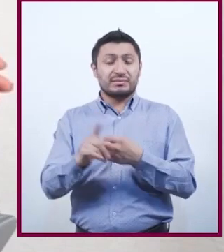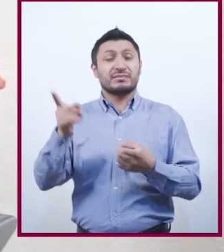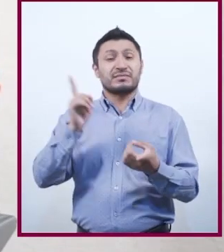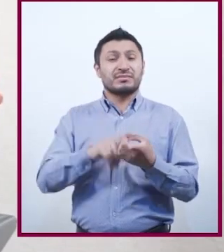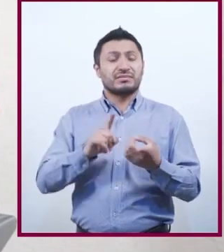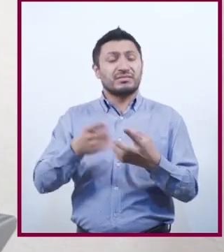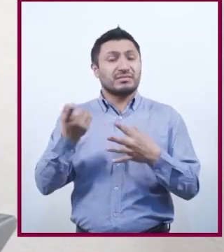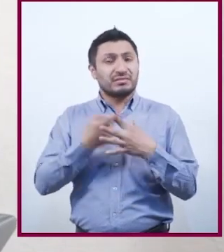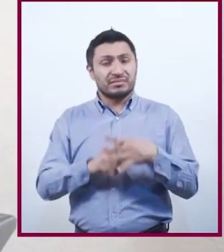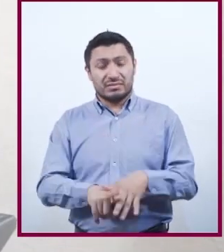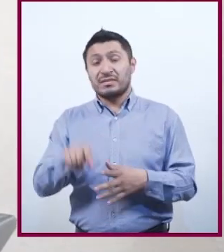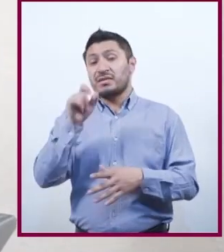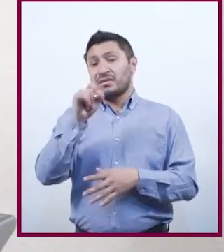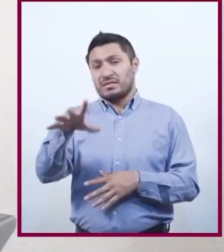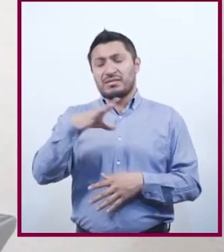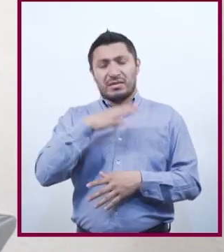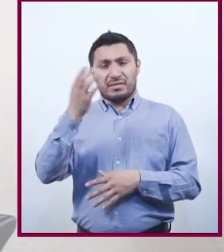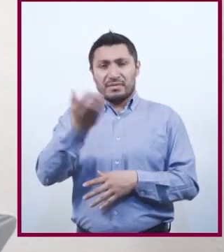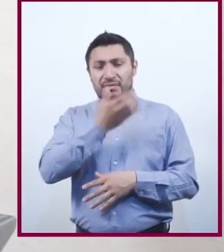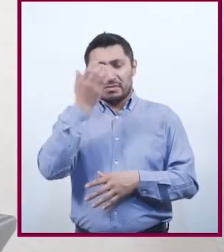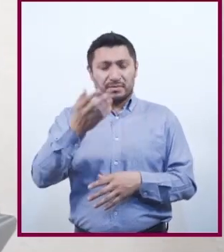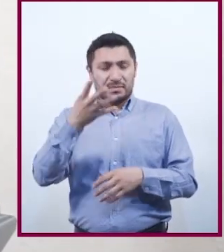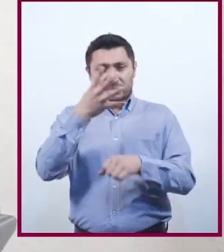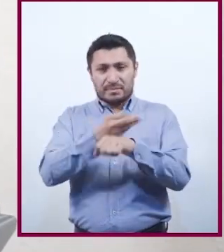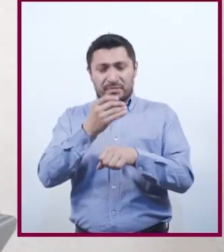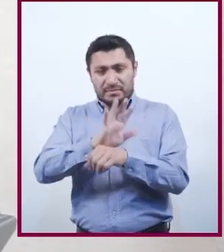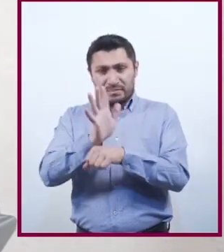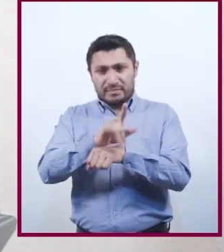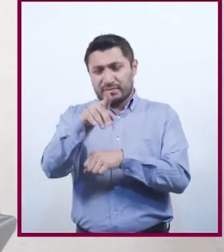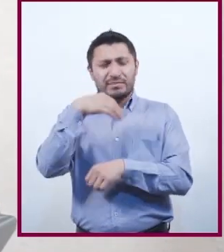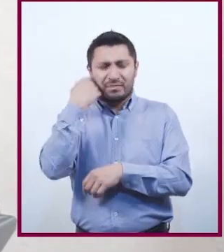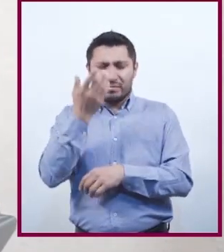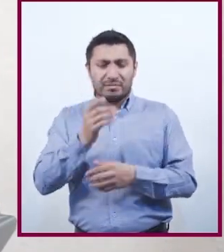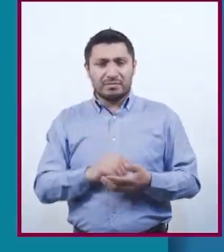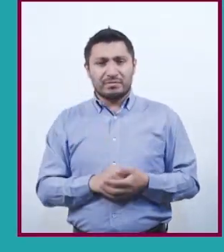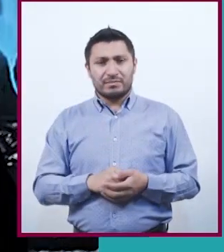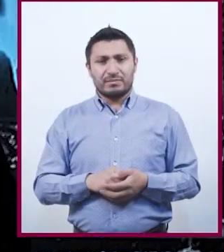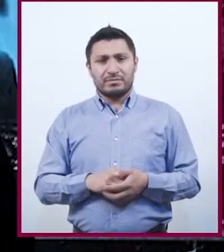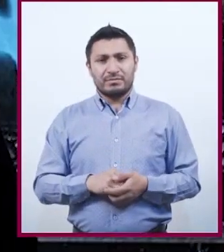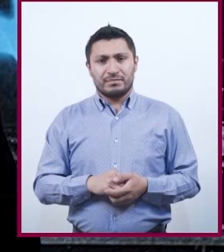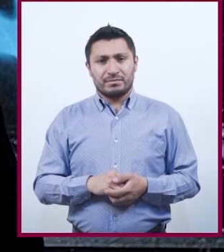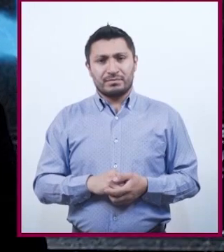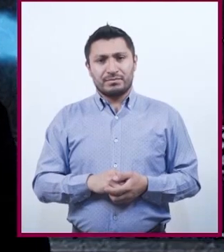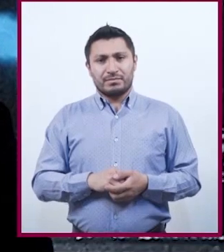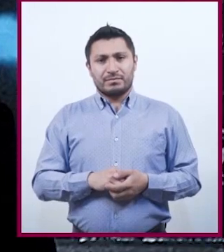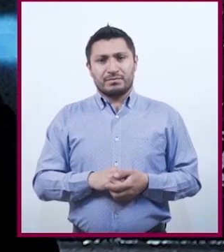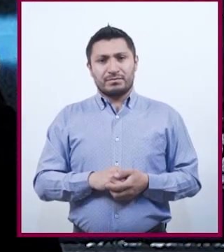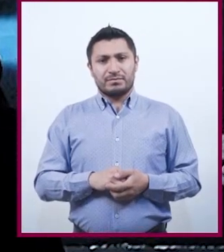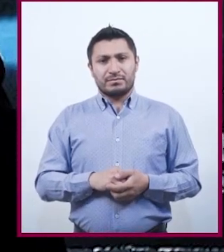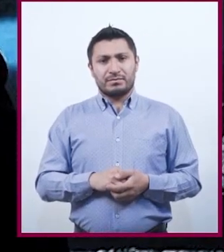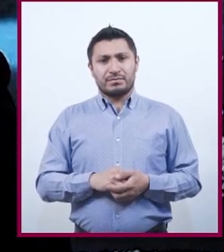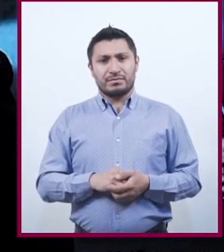y de dónde viene. También hay una adaptación cinematográfica por si lo prefieres.